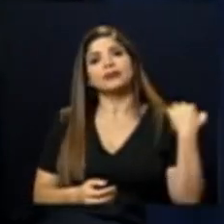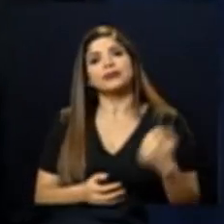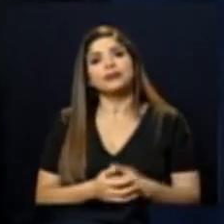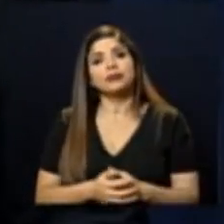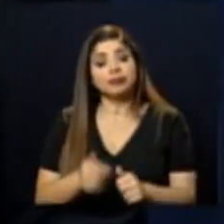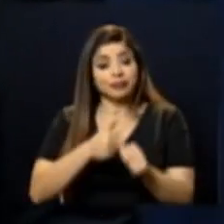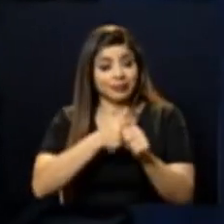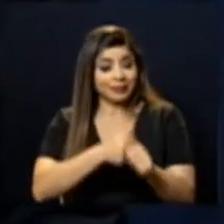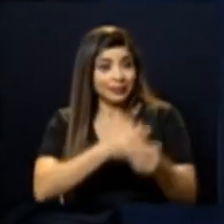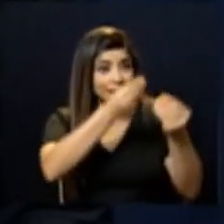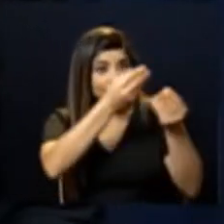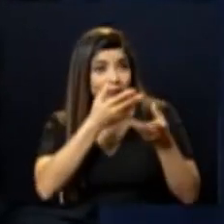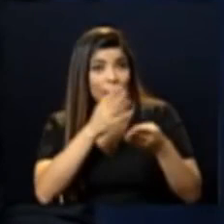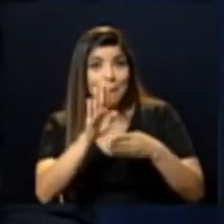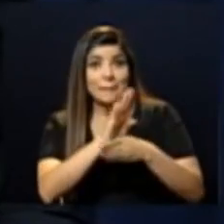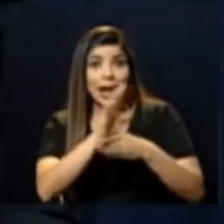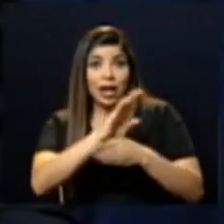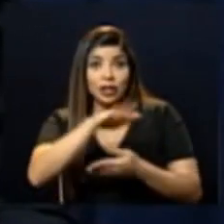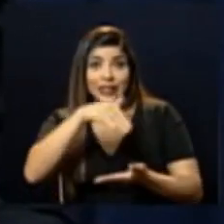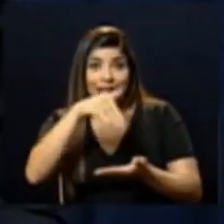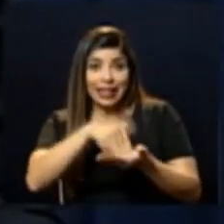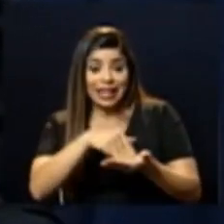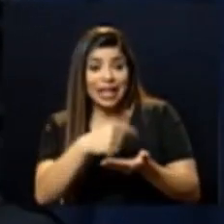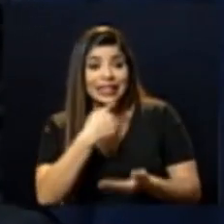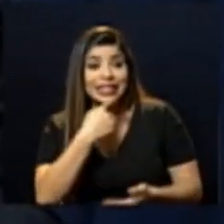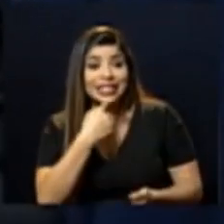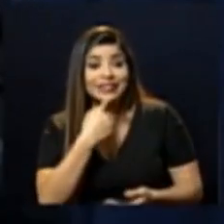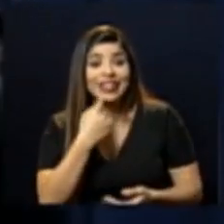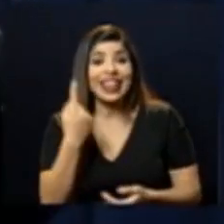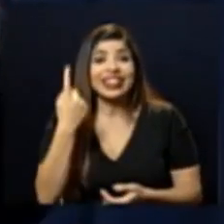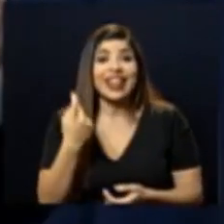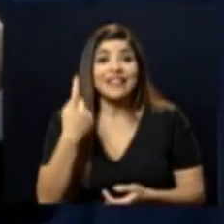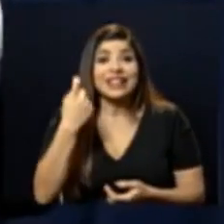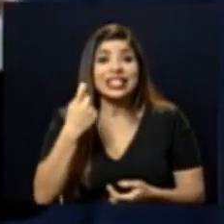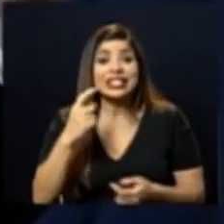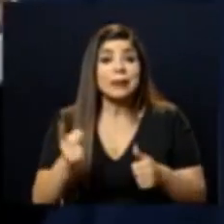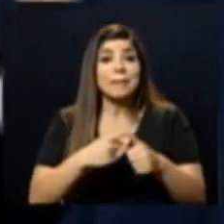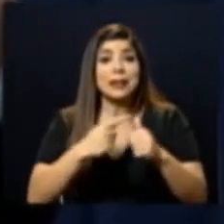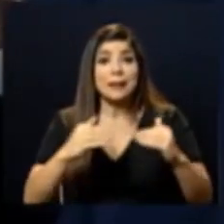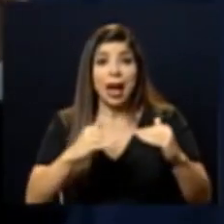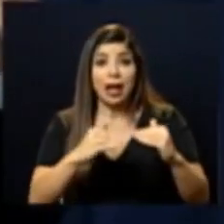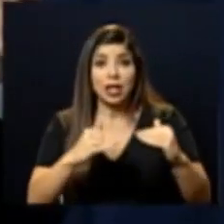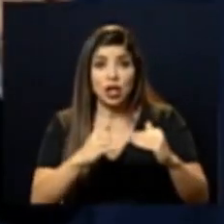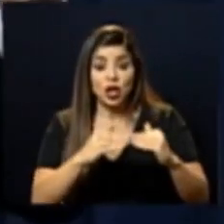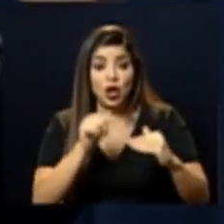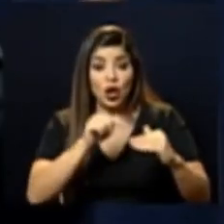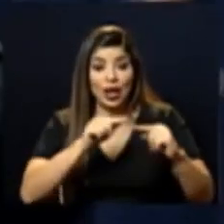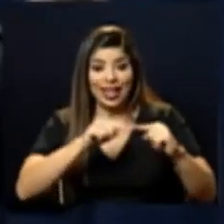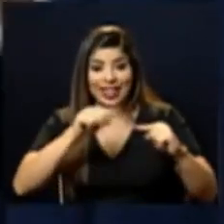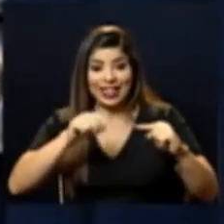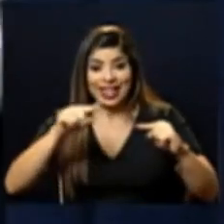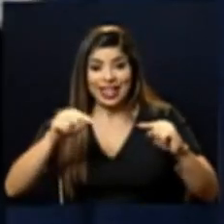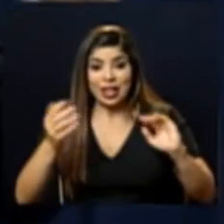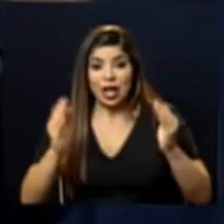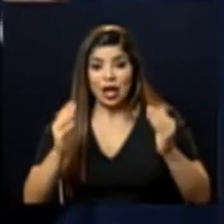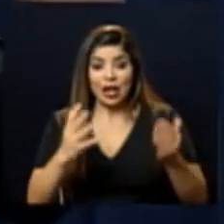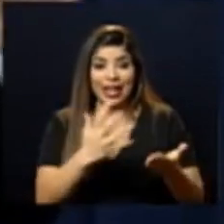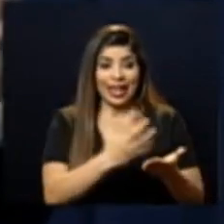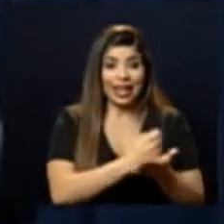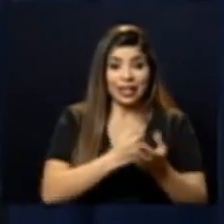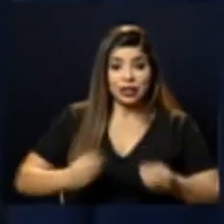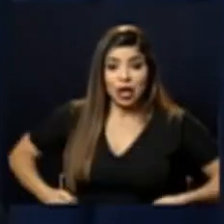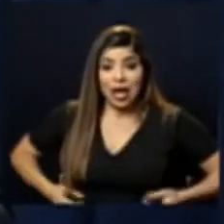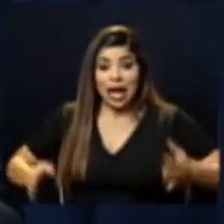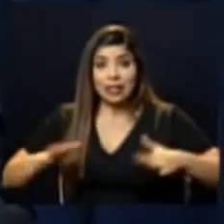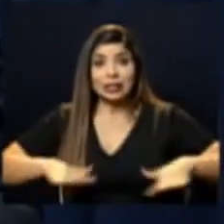Según los datos del Banco Central, el déficit primario, indicador que expresa el balance entre ingresos y gastos